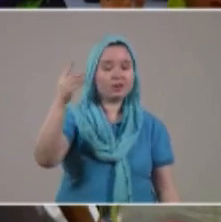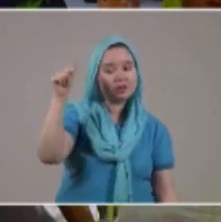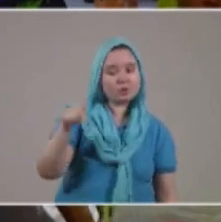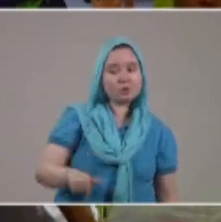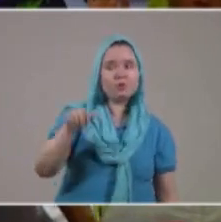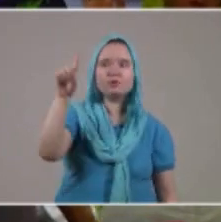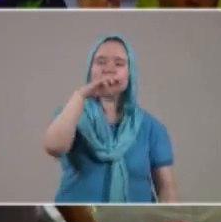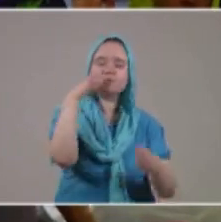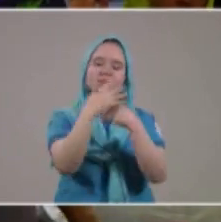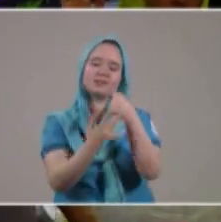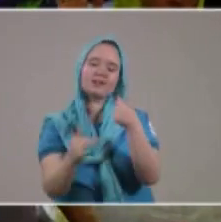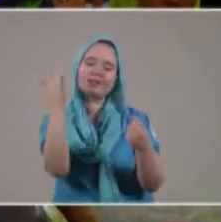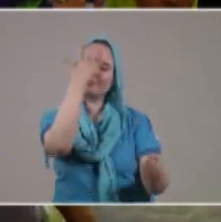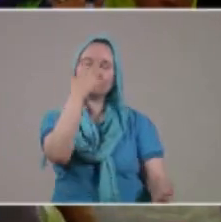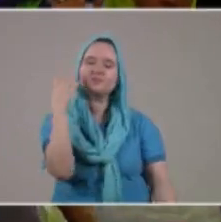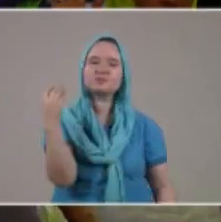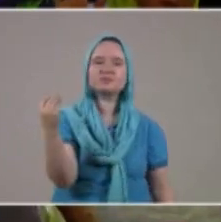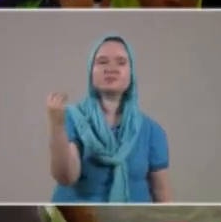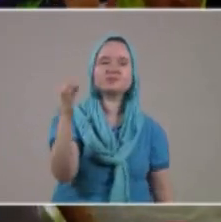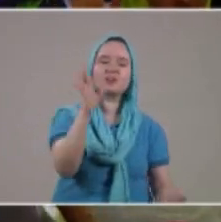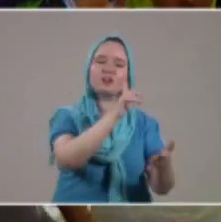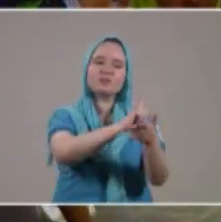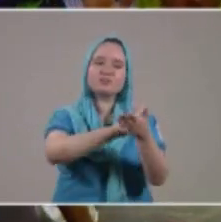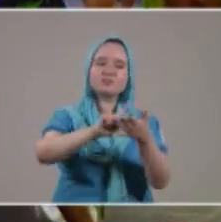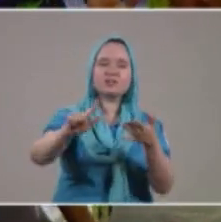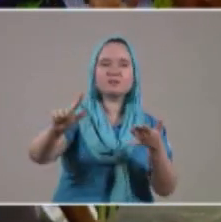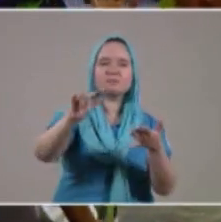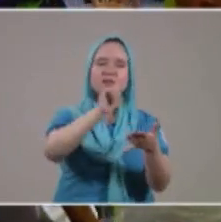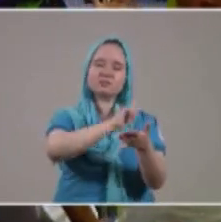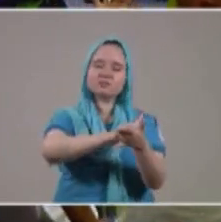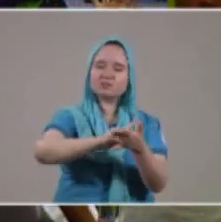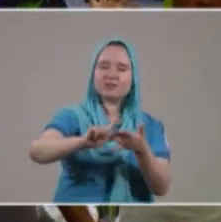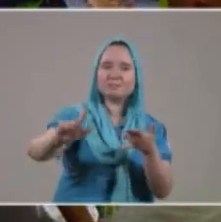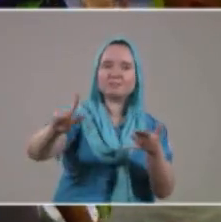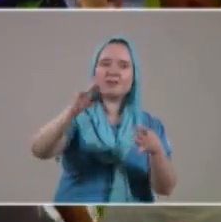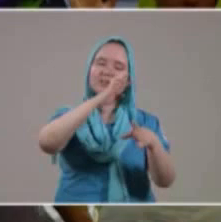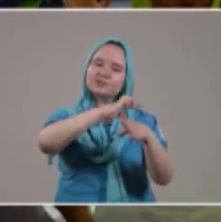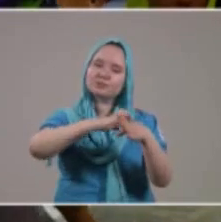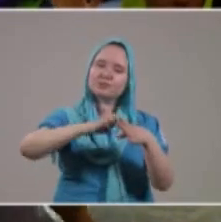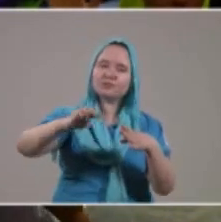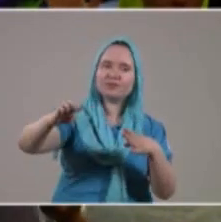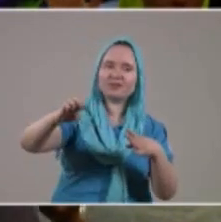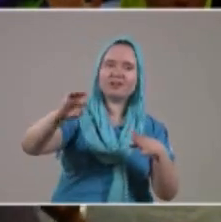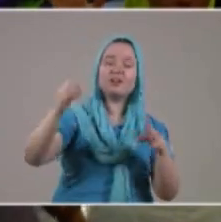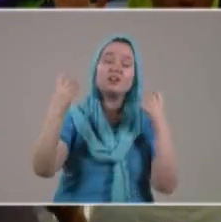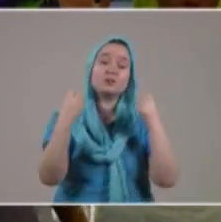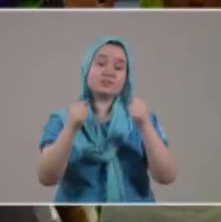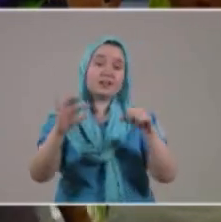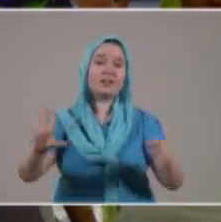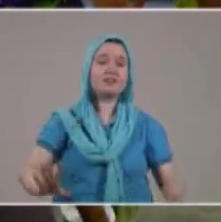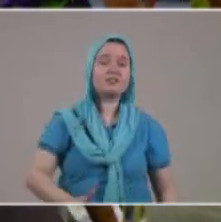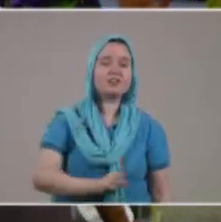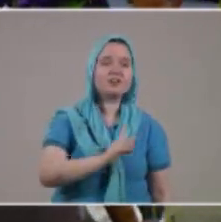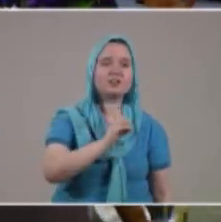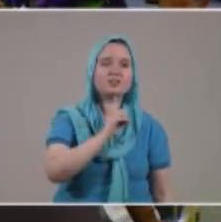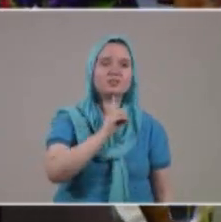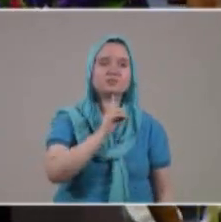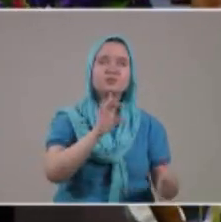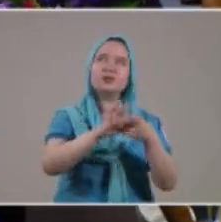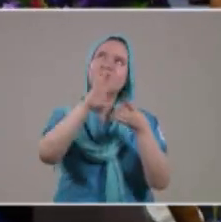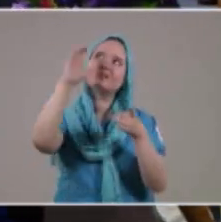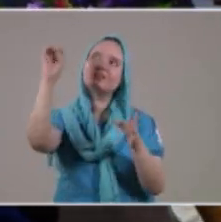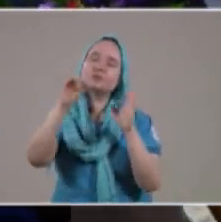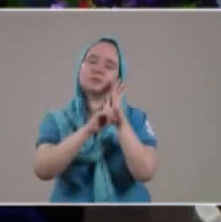tu sangre preciosa los limpie, los lave, Señor, los purifique y los haga dignos, dignos de